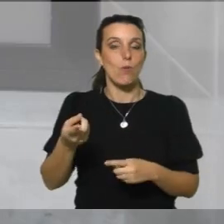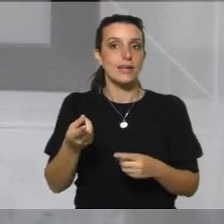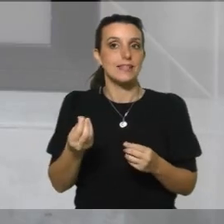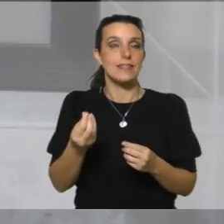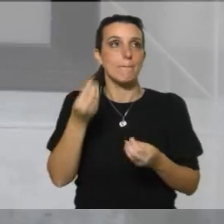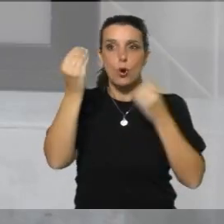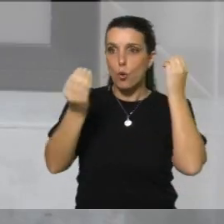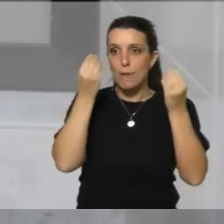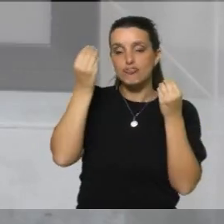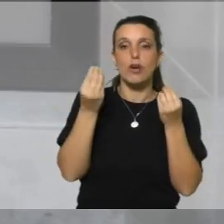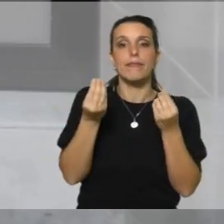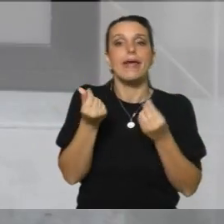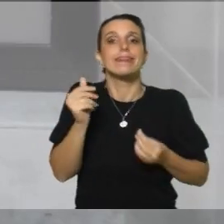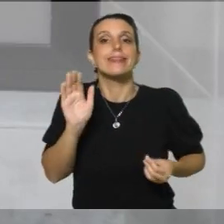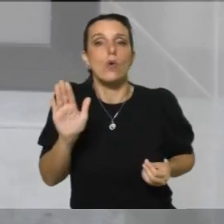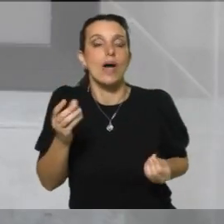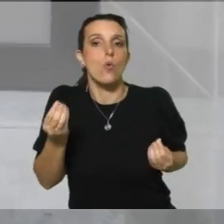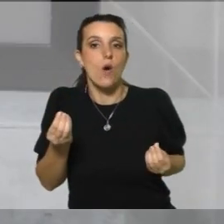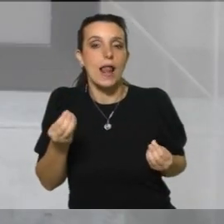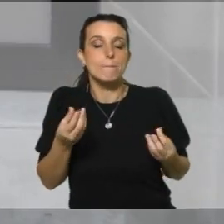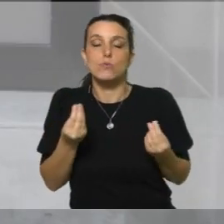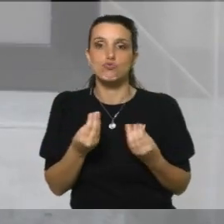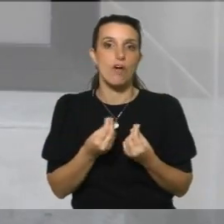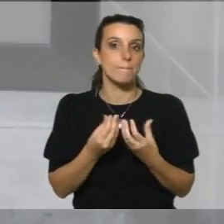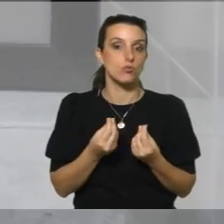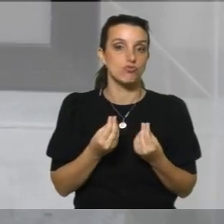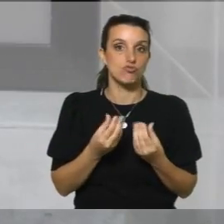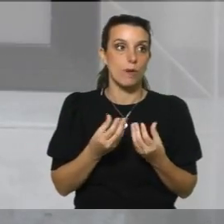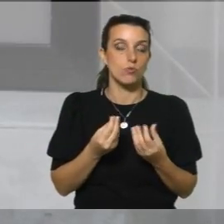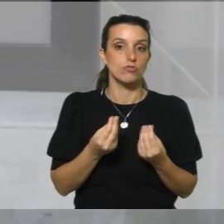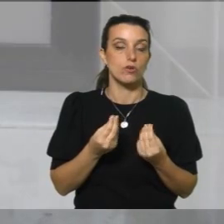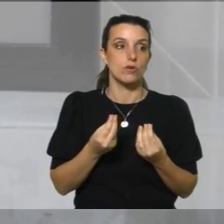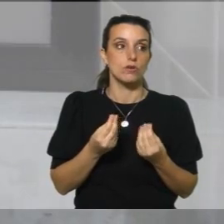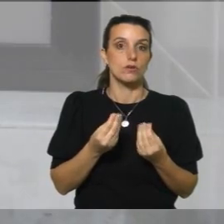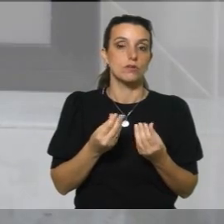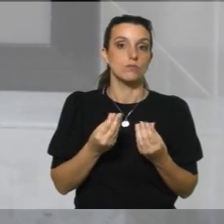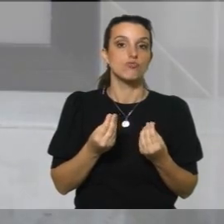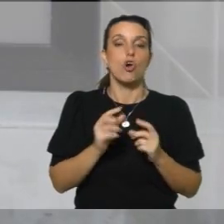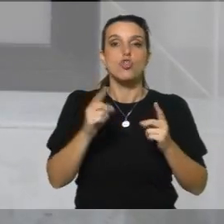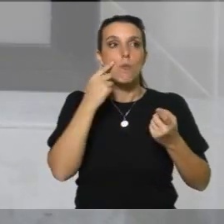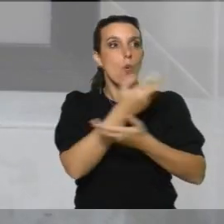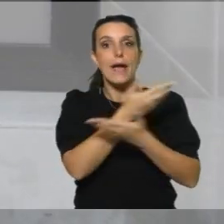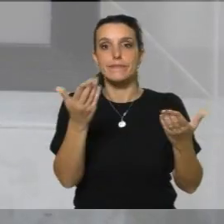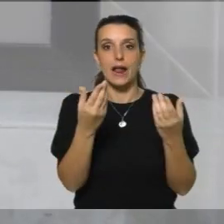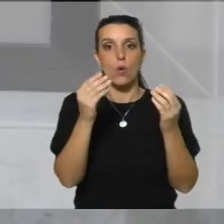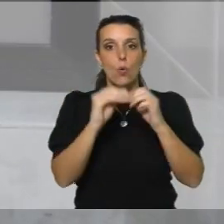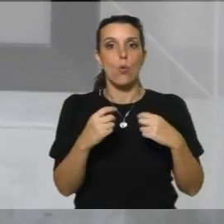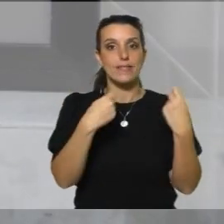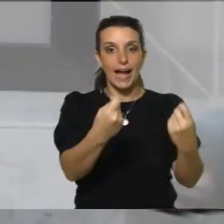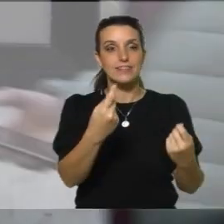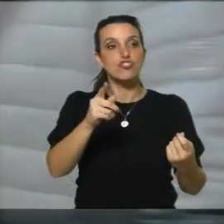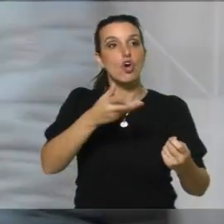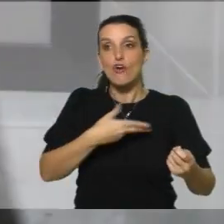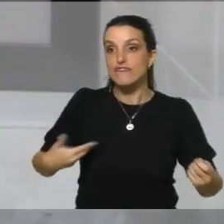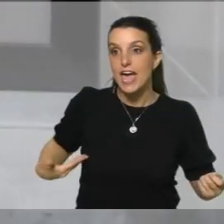preocupación en el sentido de deuda es que hay mucha mucho endeudamiento que no se refleja en la rendición de cuenta O sea que el gobierno usa